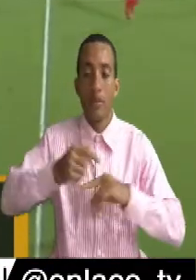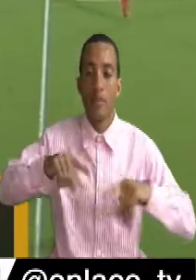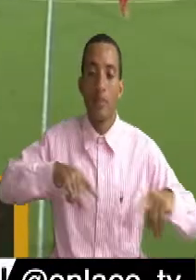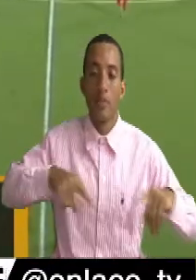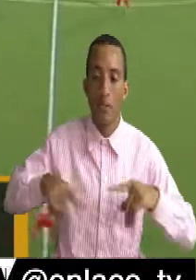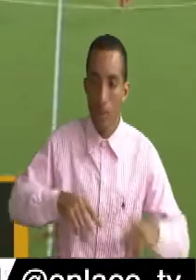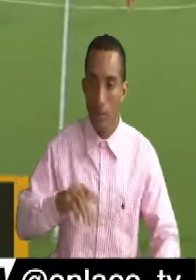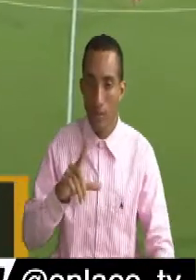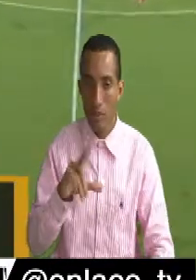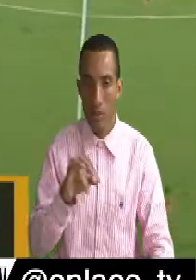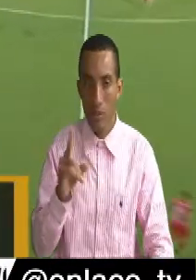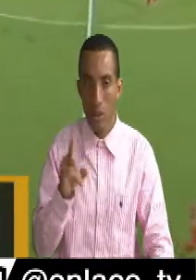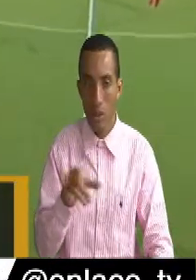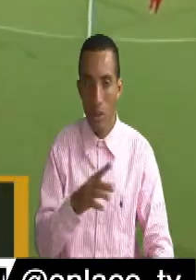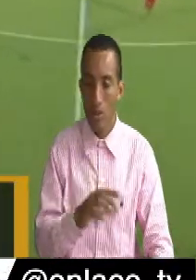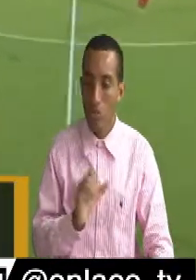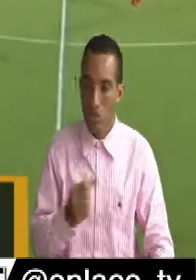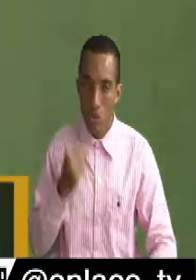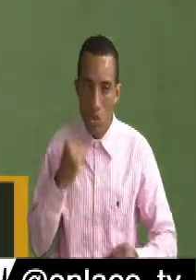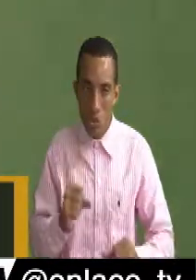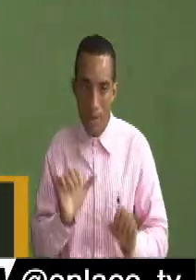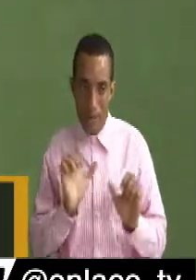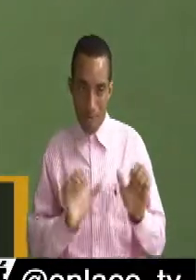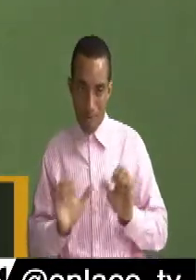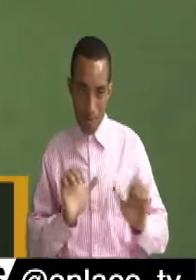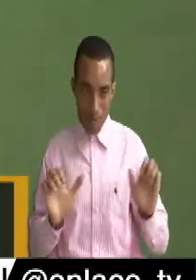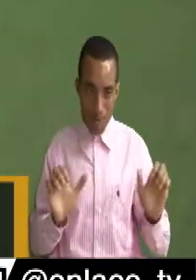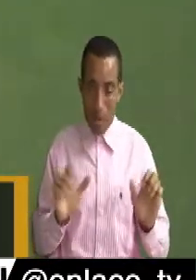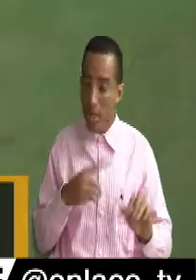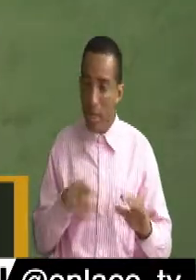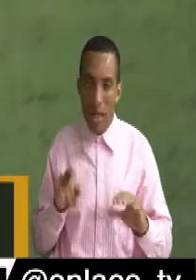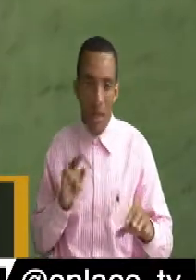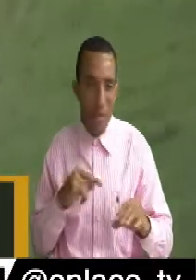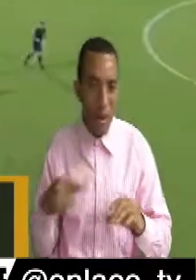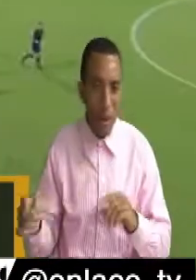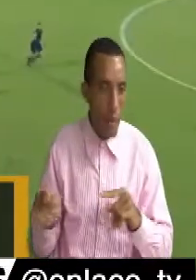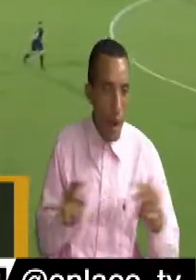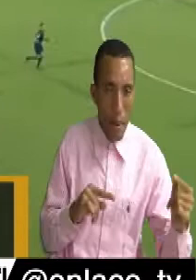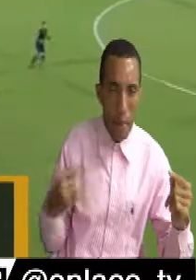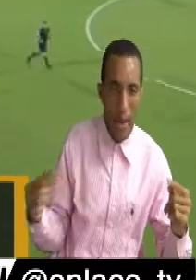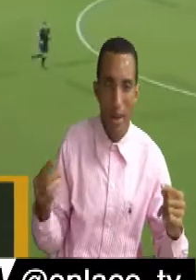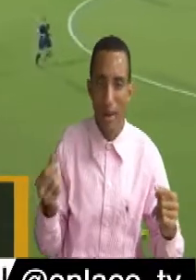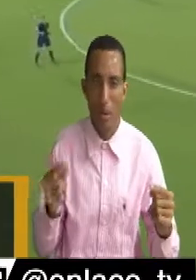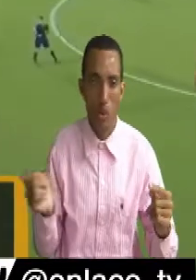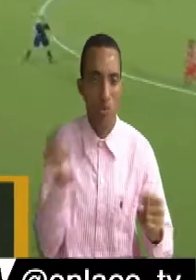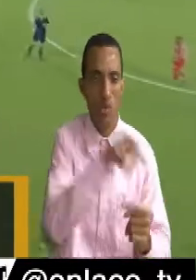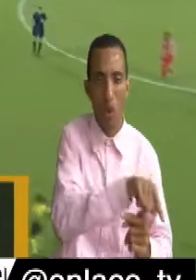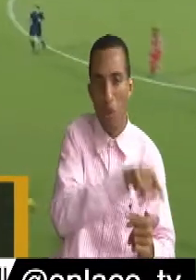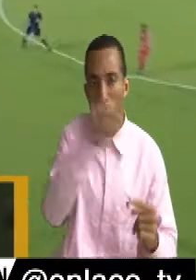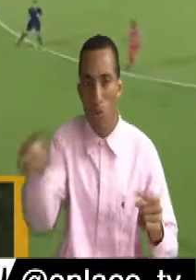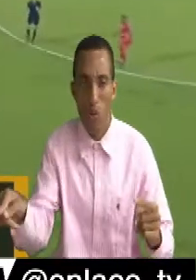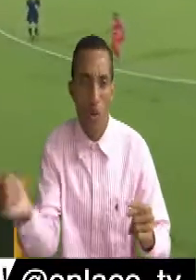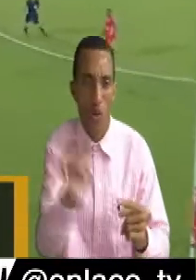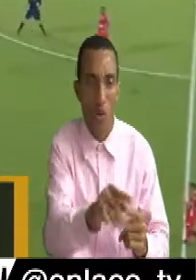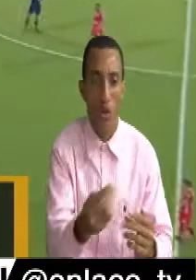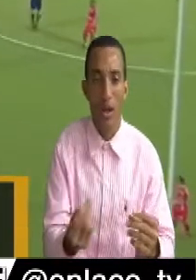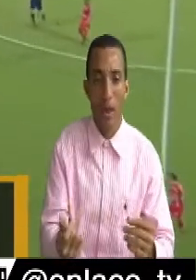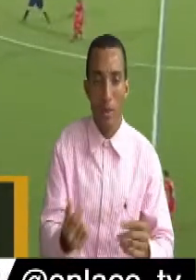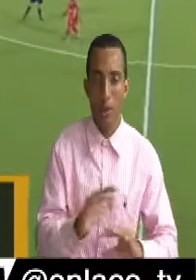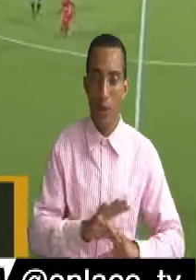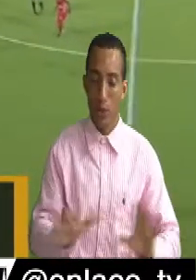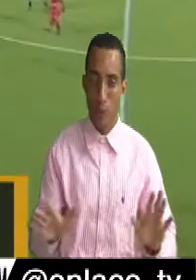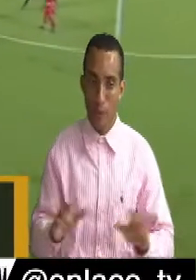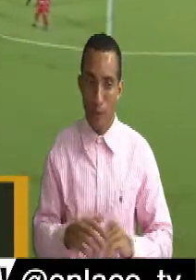hicieron fuertes en el sector defensivo y cuando recuperaron la pelota realizaron transiciones rápidas de defensa para aprovechar los espacios del